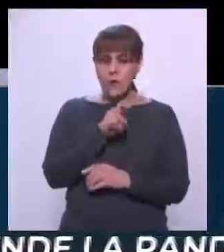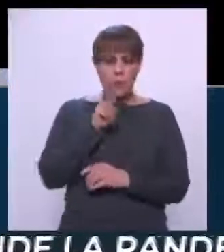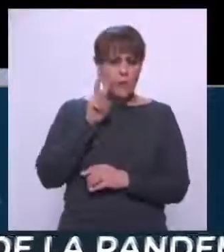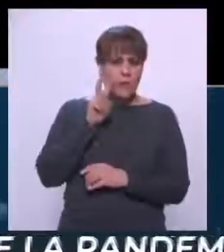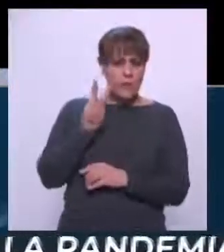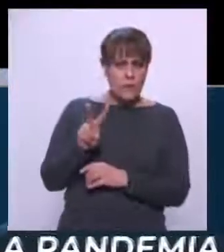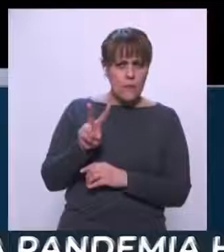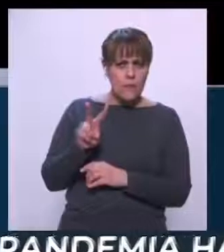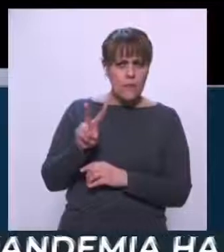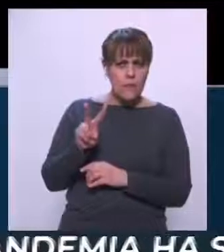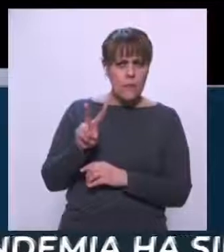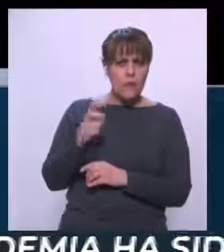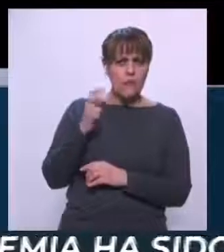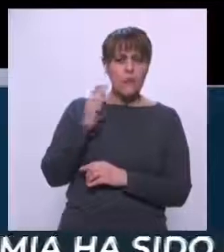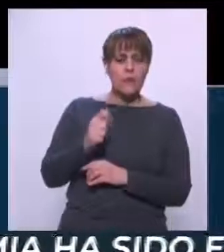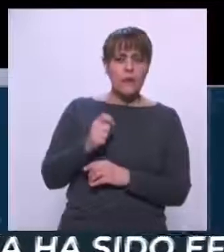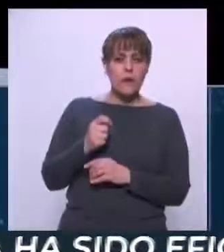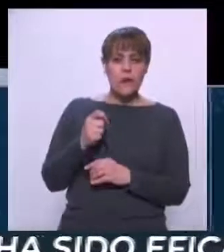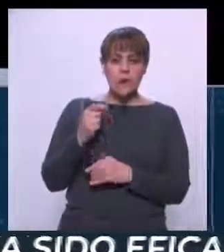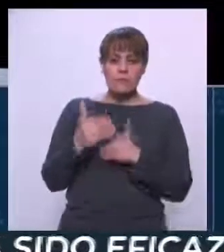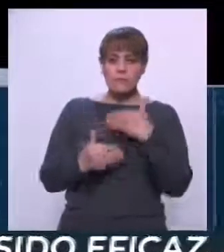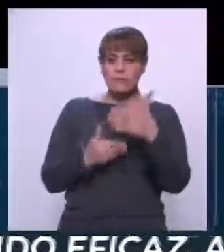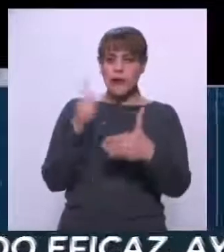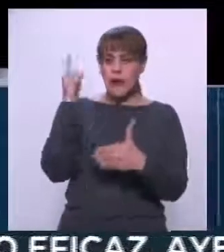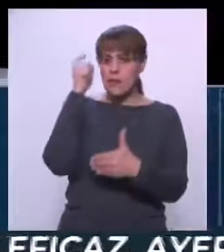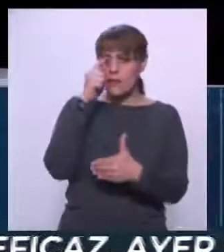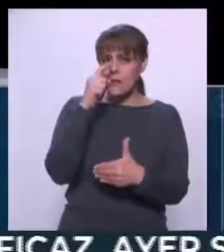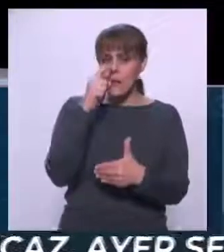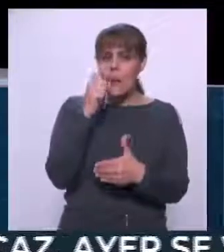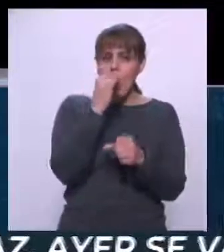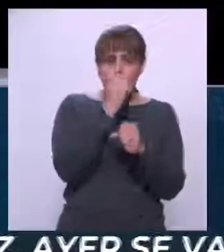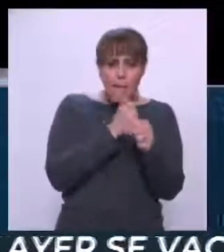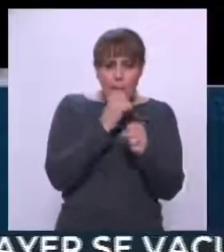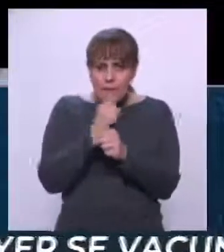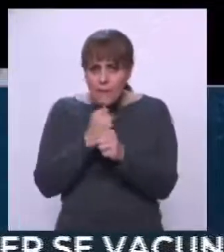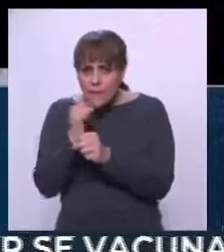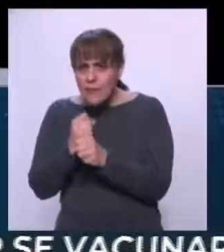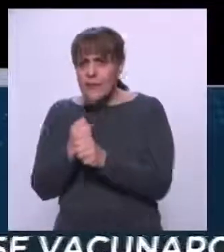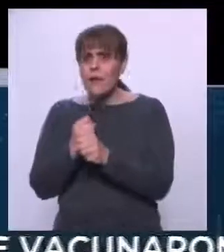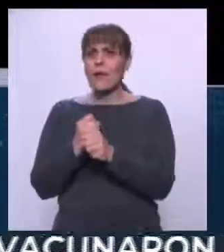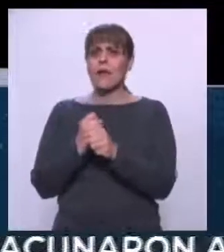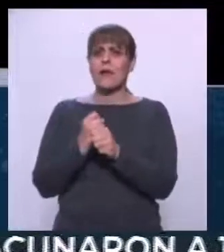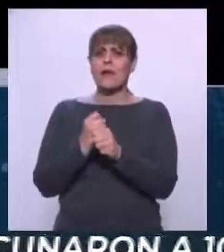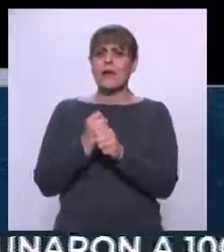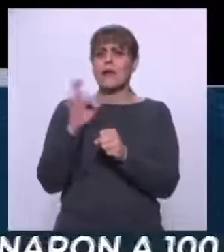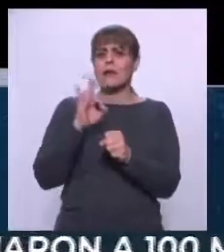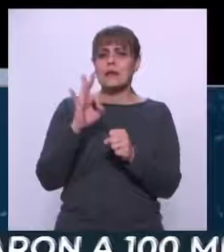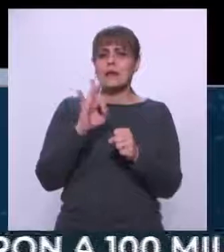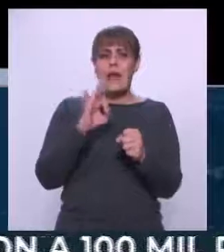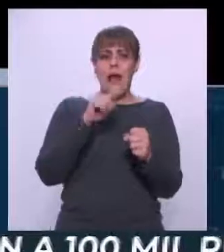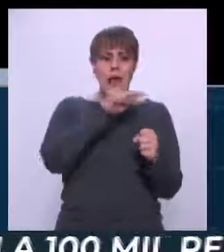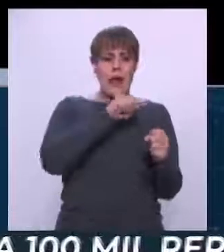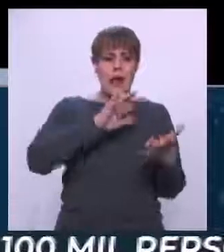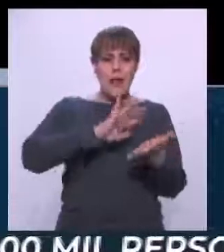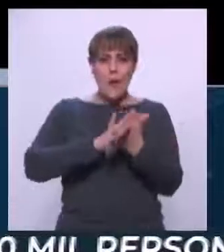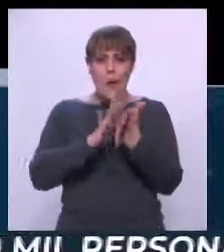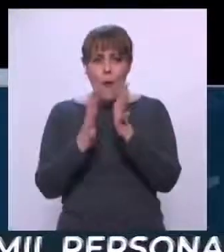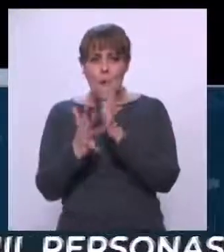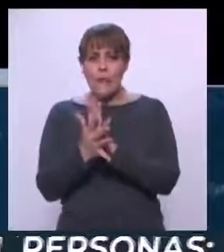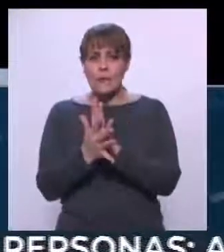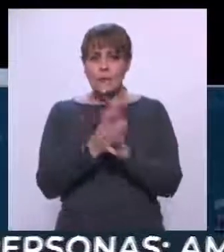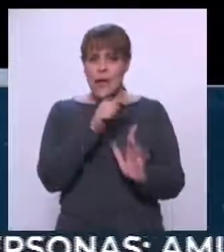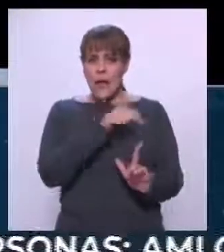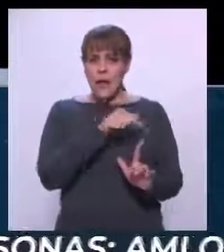esto se complique la posibilidad de realizar investigaciones de crímenes de lesa humanidad en los que pudiese estar relacionado Cienfuegos?